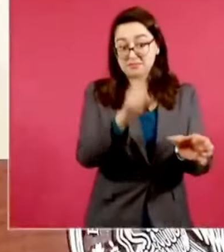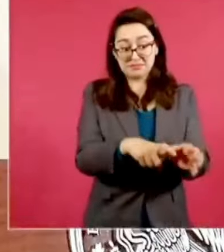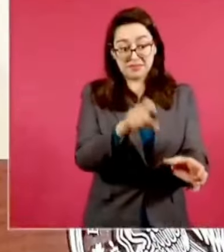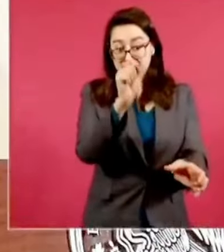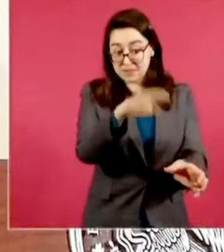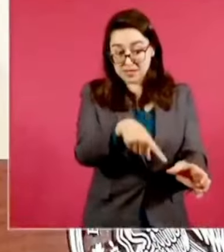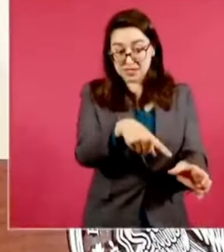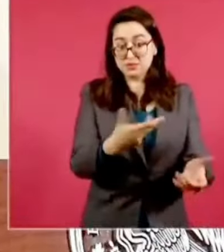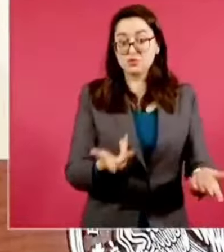un poco más